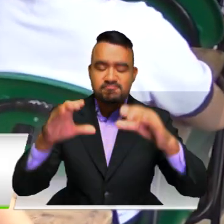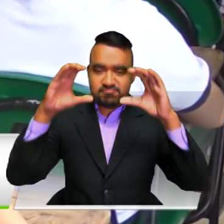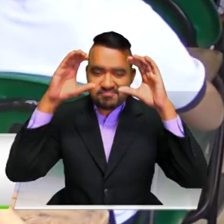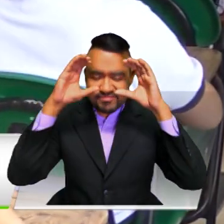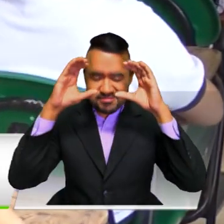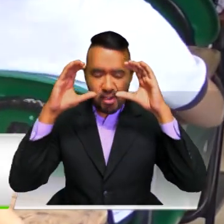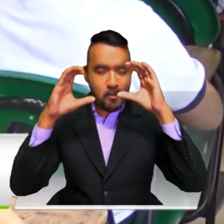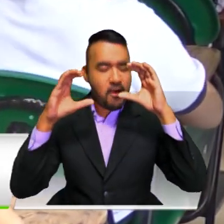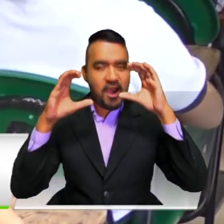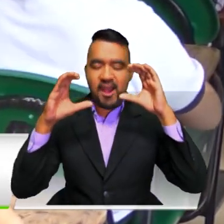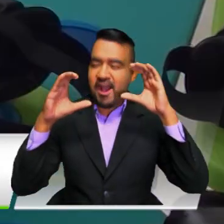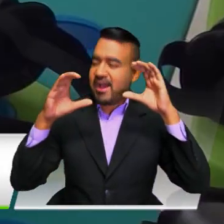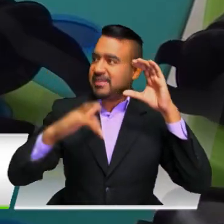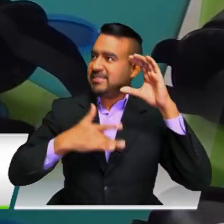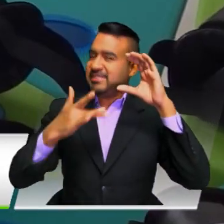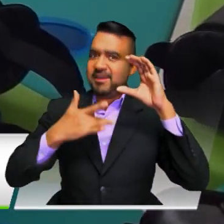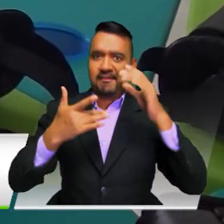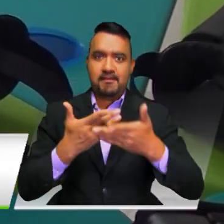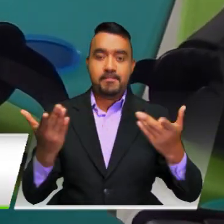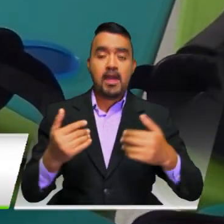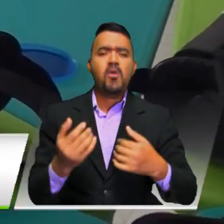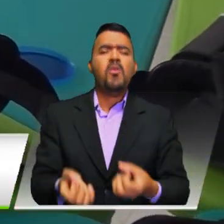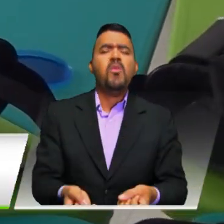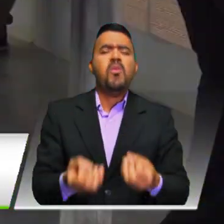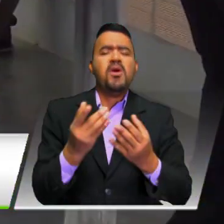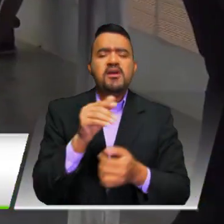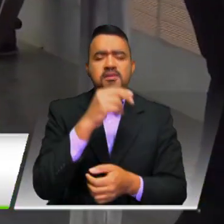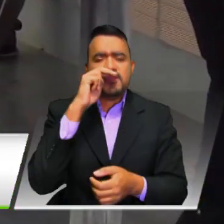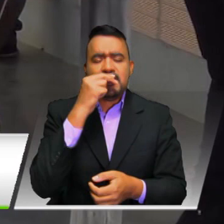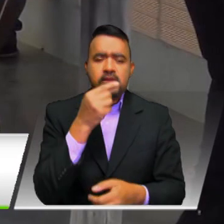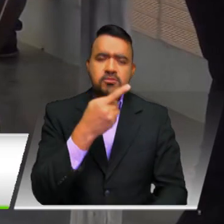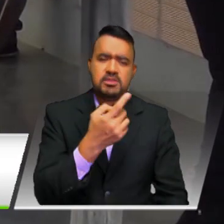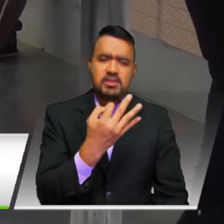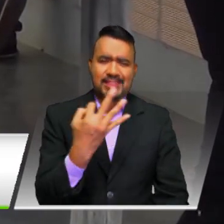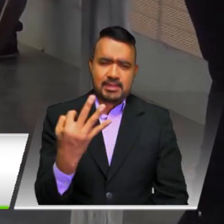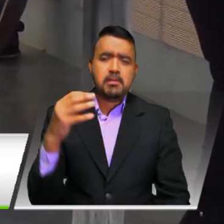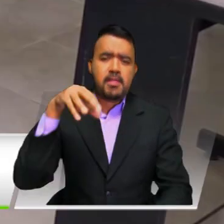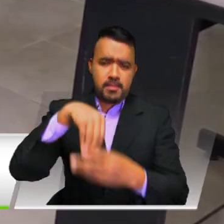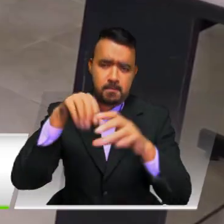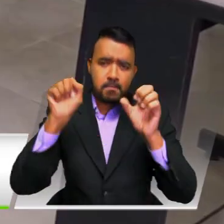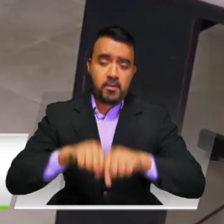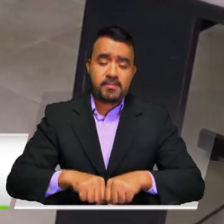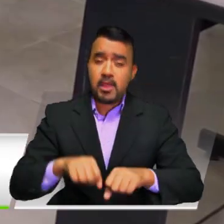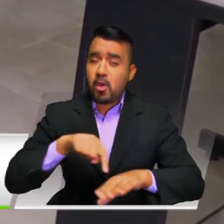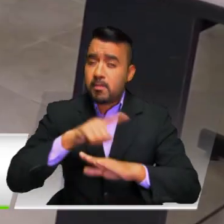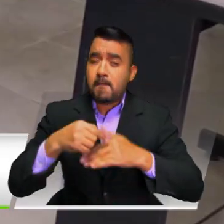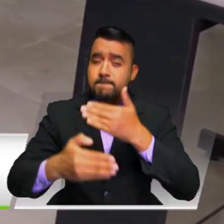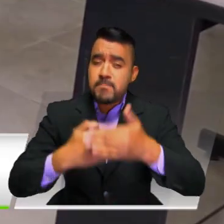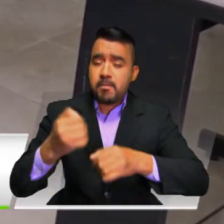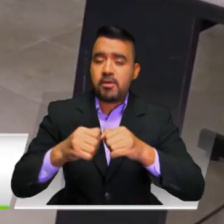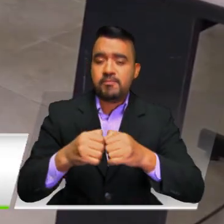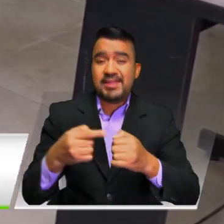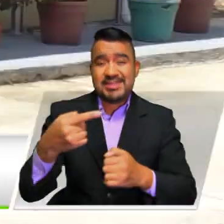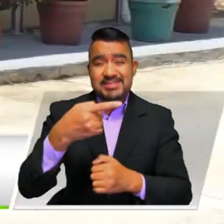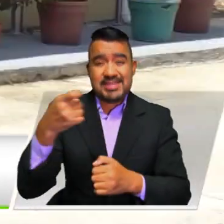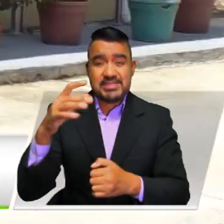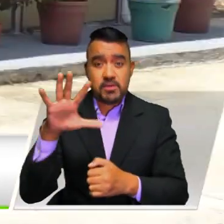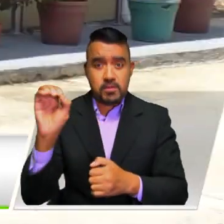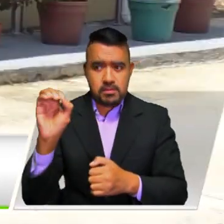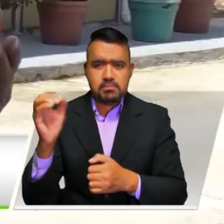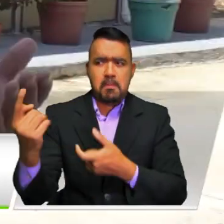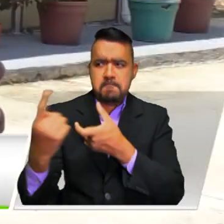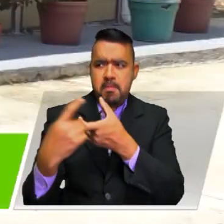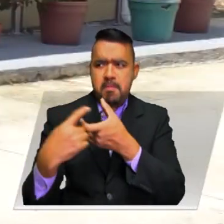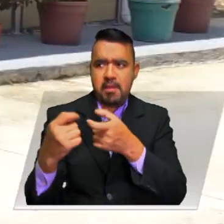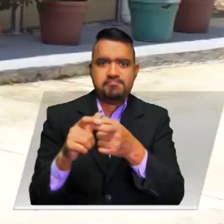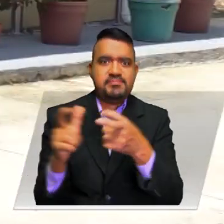se beneficiarán 135 niños, posteriormente el programa cobijará a 650 más de la zona.